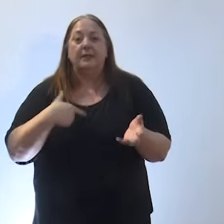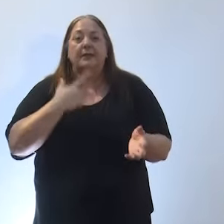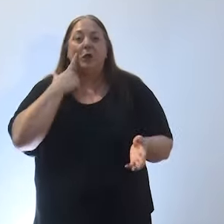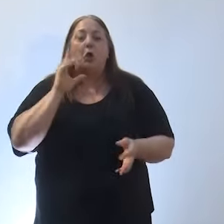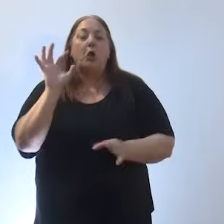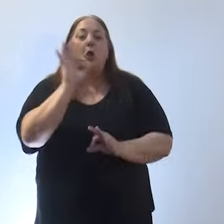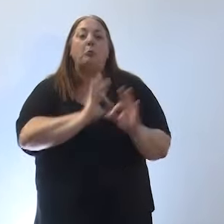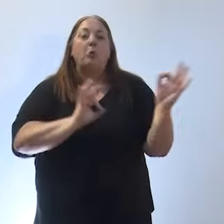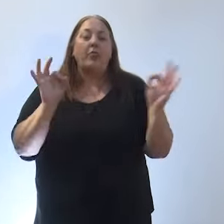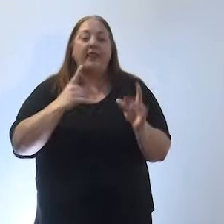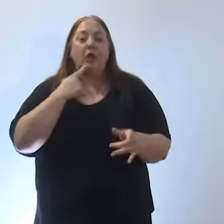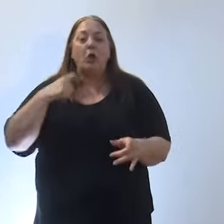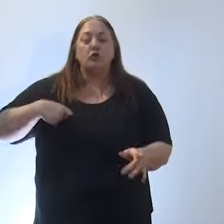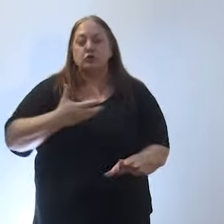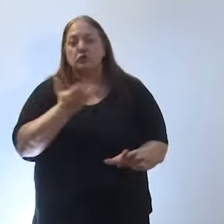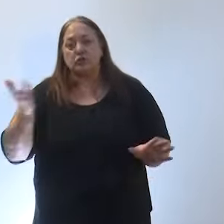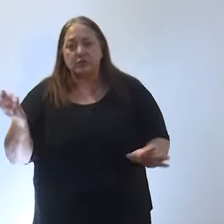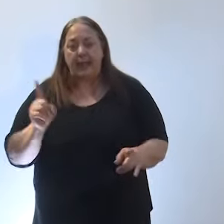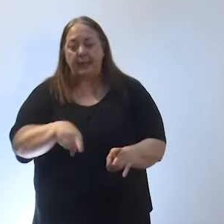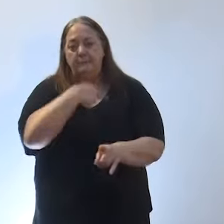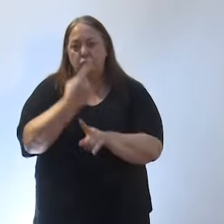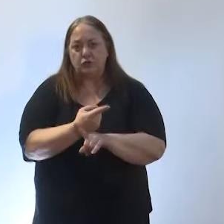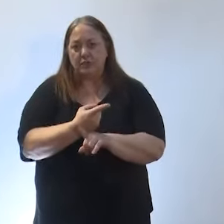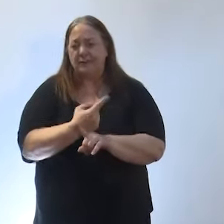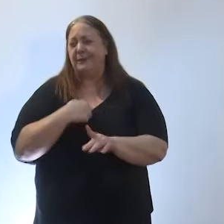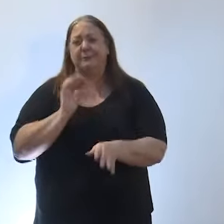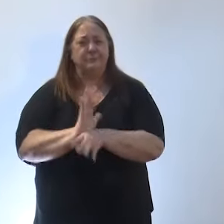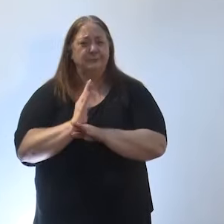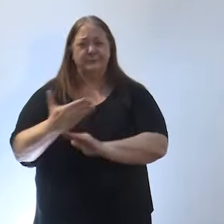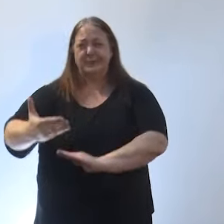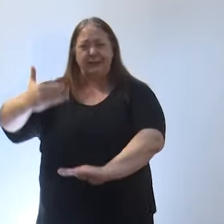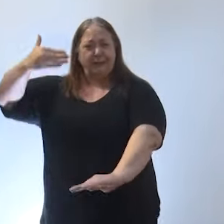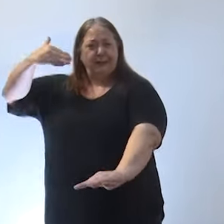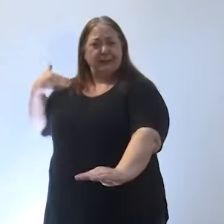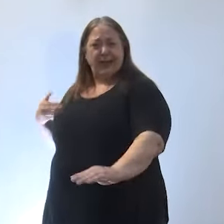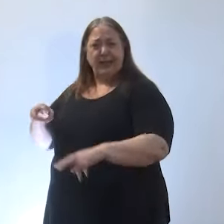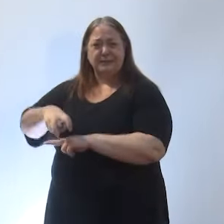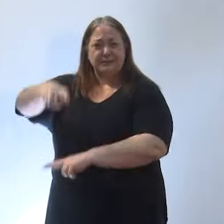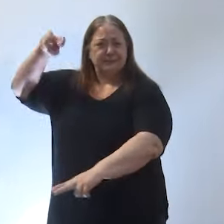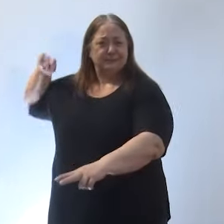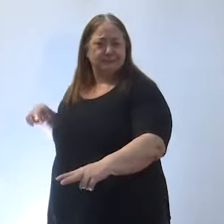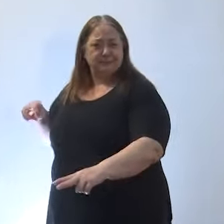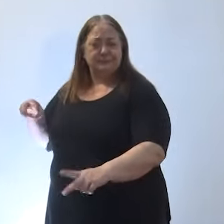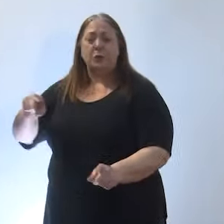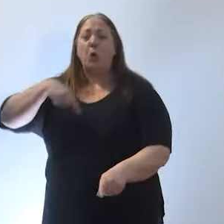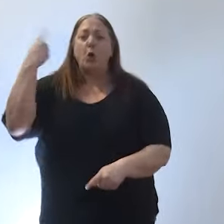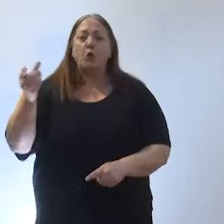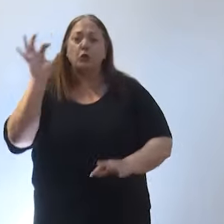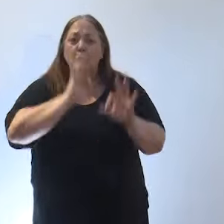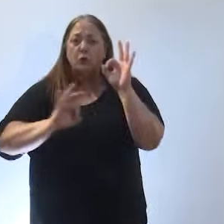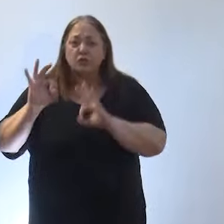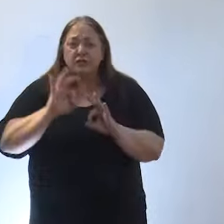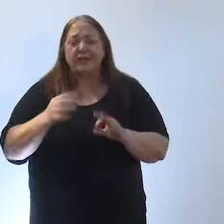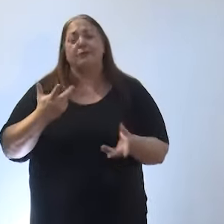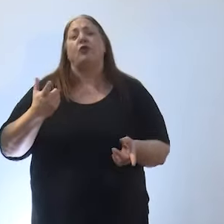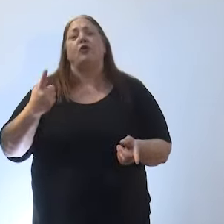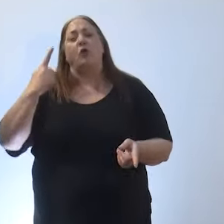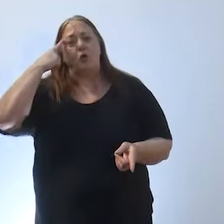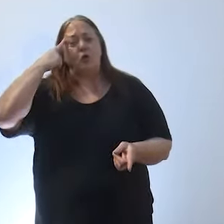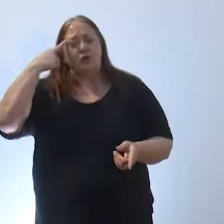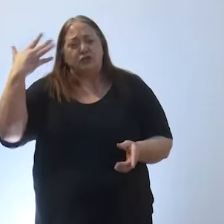deseable y posible estamos muy atrás y entonces el otro proyecto el proyecto de conciliación de clases el proyecto social